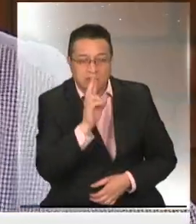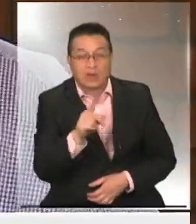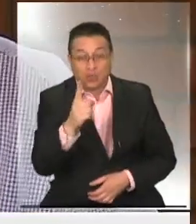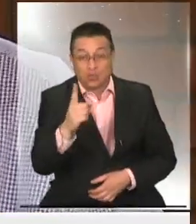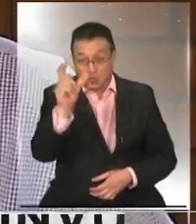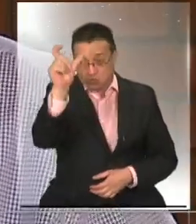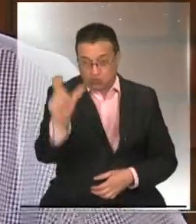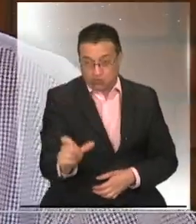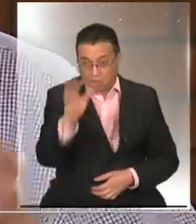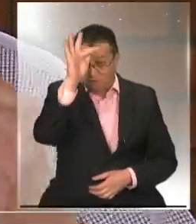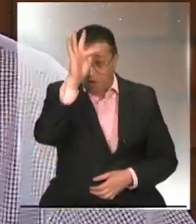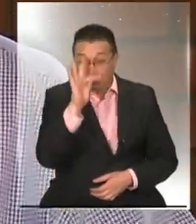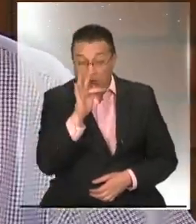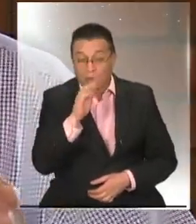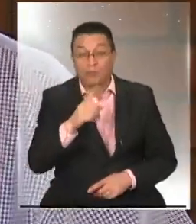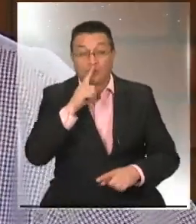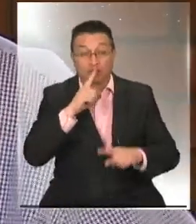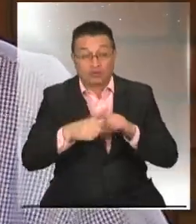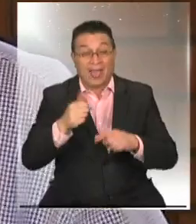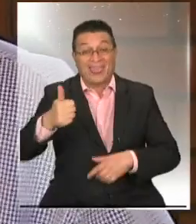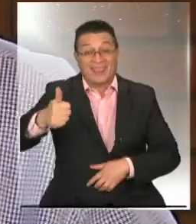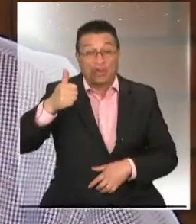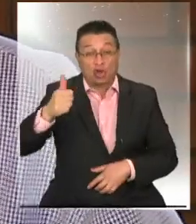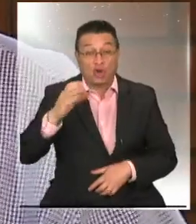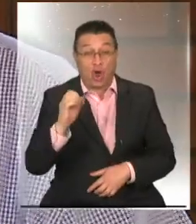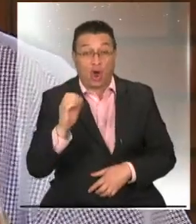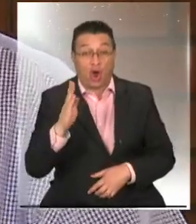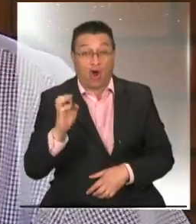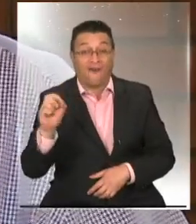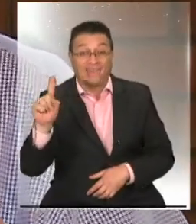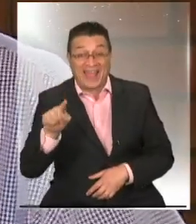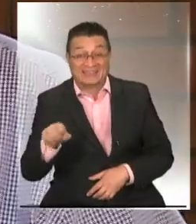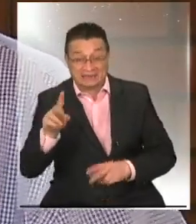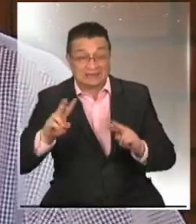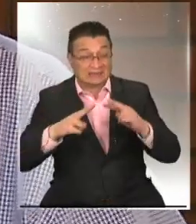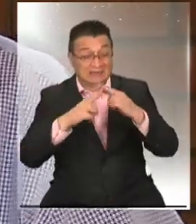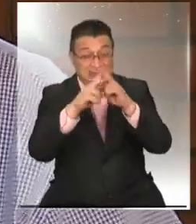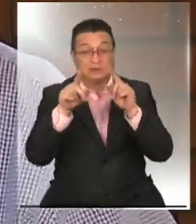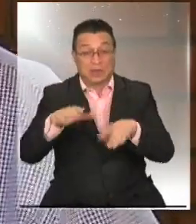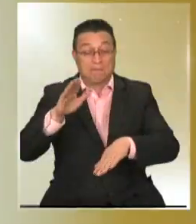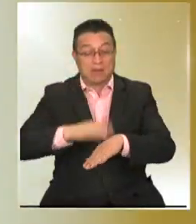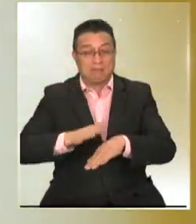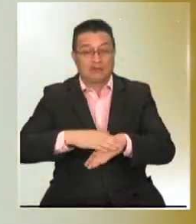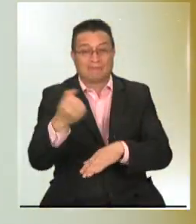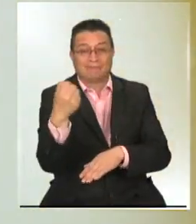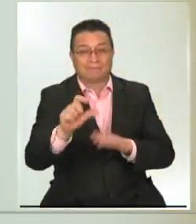funcionario público que se llama director de obras que otorgó permisos